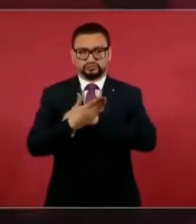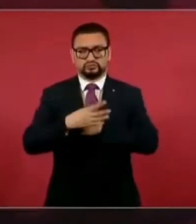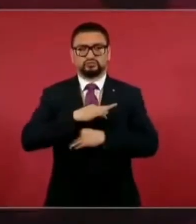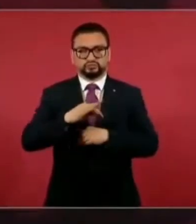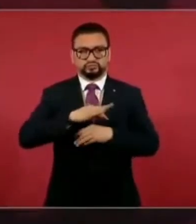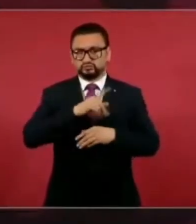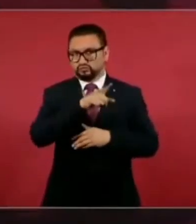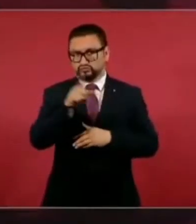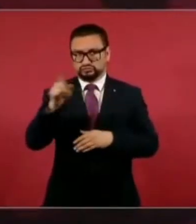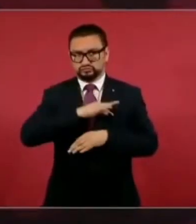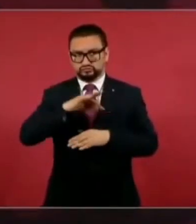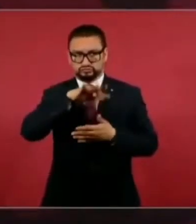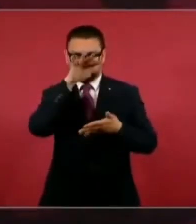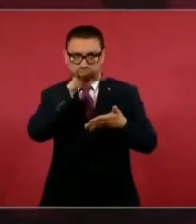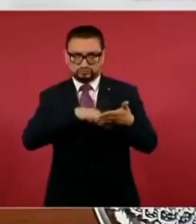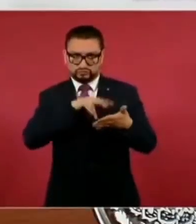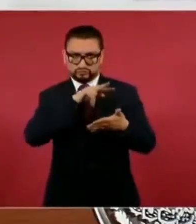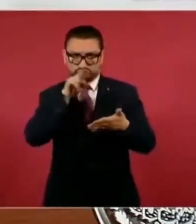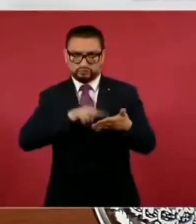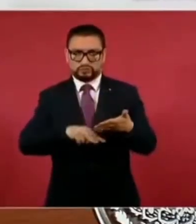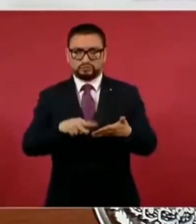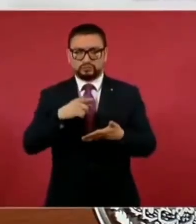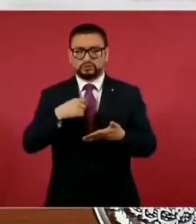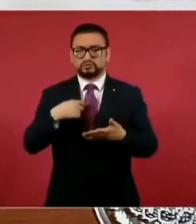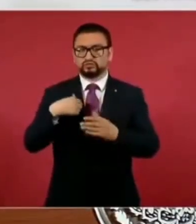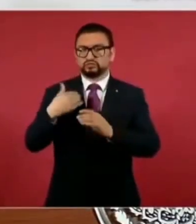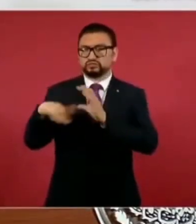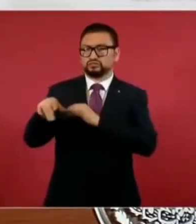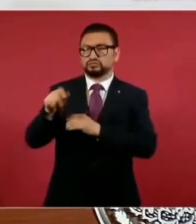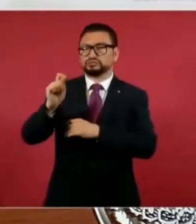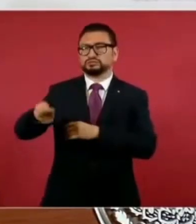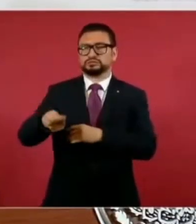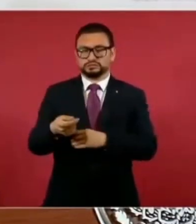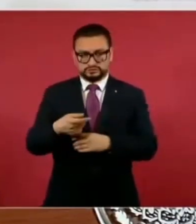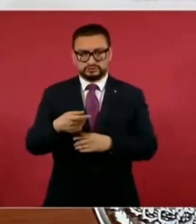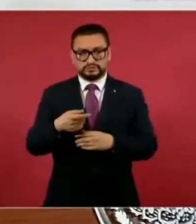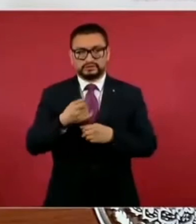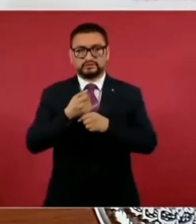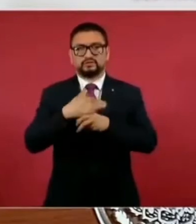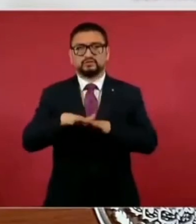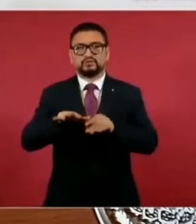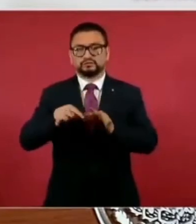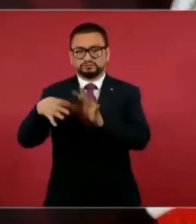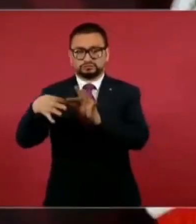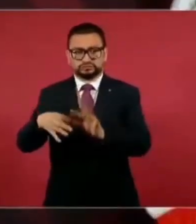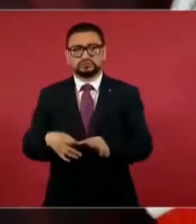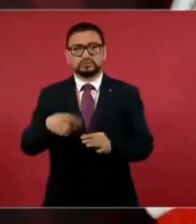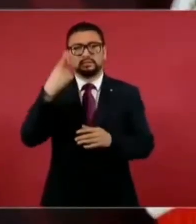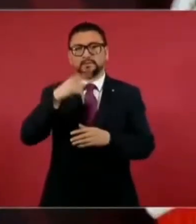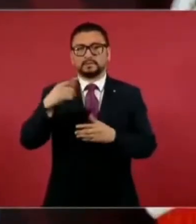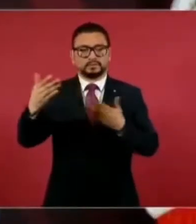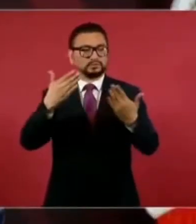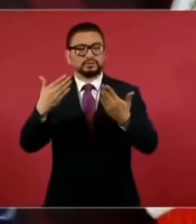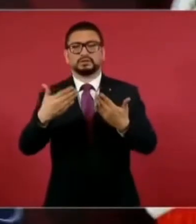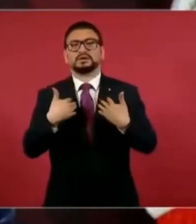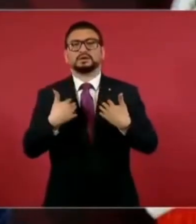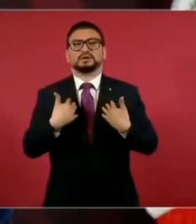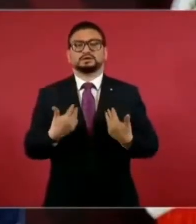lean ustedes lo que les envié de informe, pues para que puedan comprender